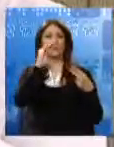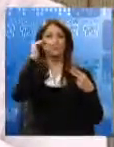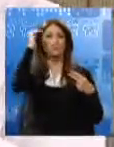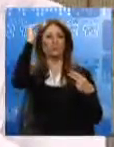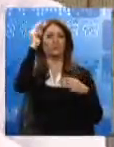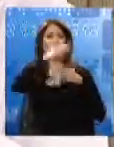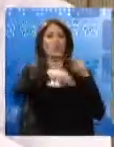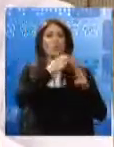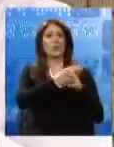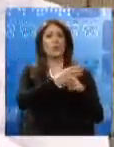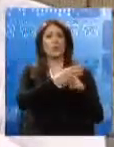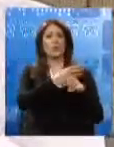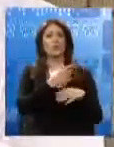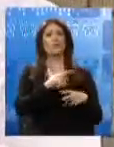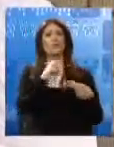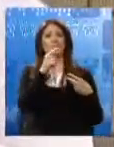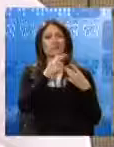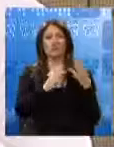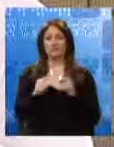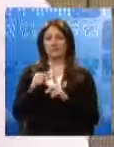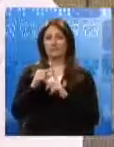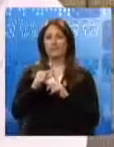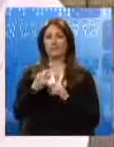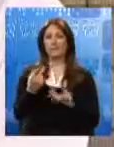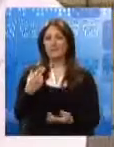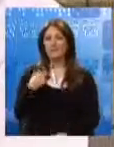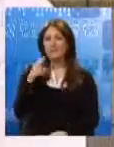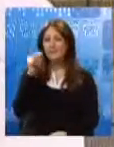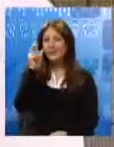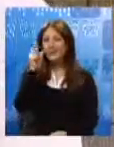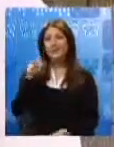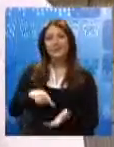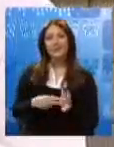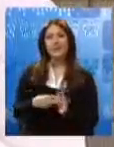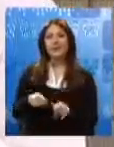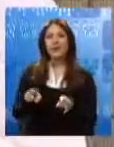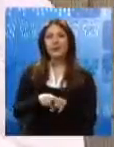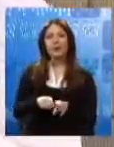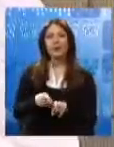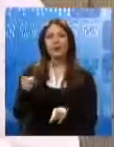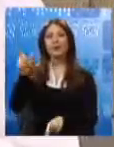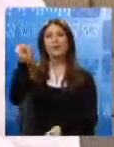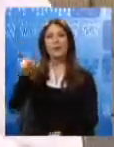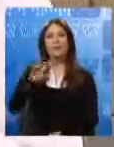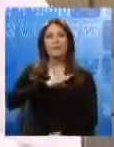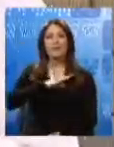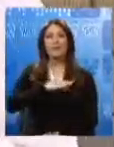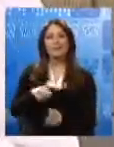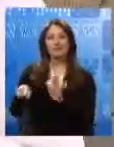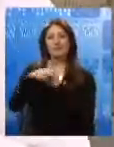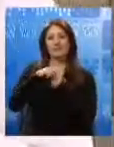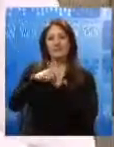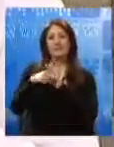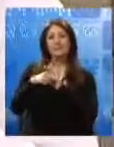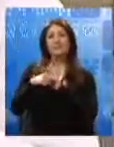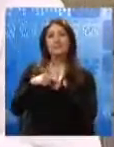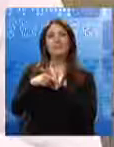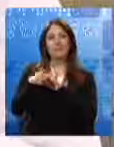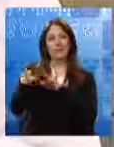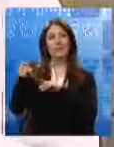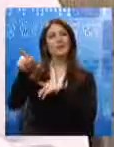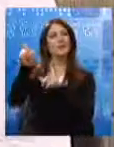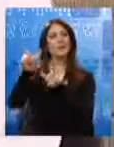mundial un iluminado haya este vídeo para que esa cosa un traidor sigue siendo traidor aunque el traidor se vista de ser traidor se